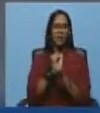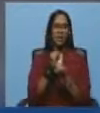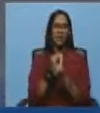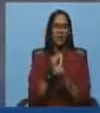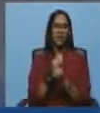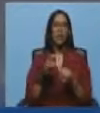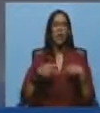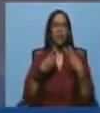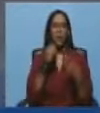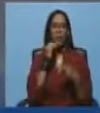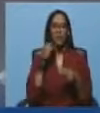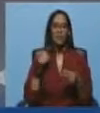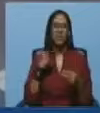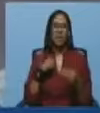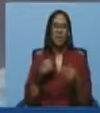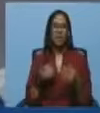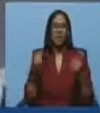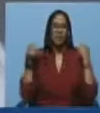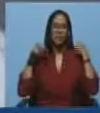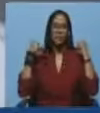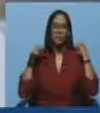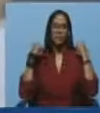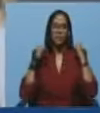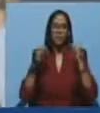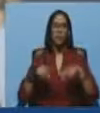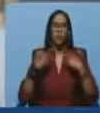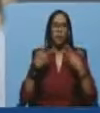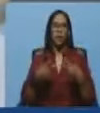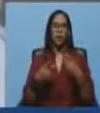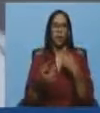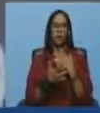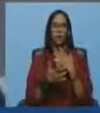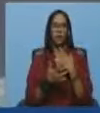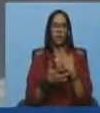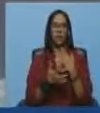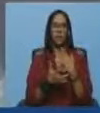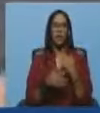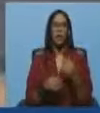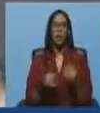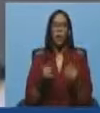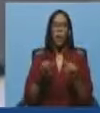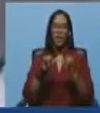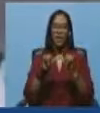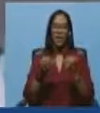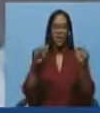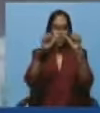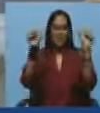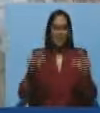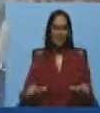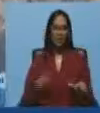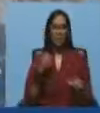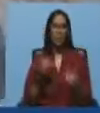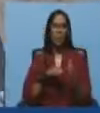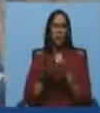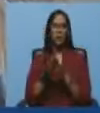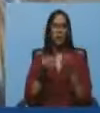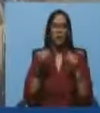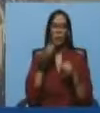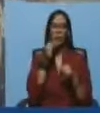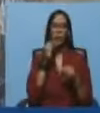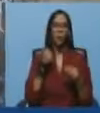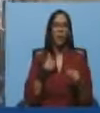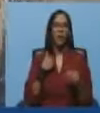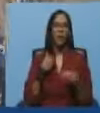reto de prepararse como innovadores, como tecnólogos, como ingenieros en sistema, como desarrolladores. Ahorita cualquier muchacho